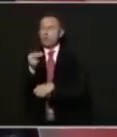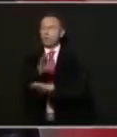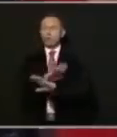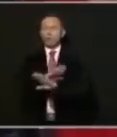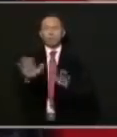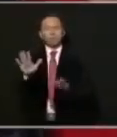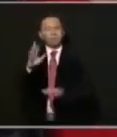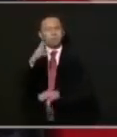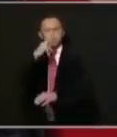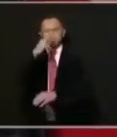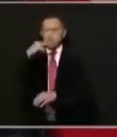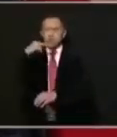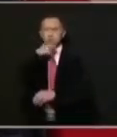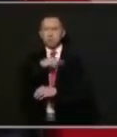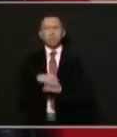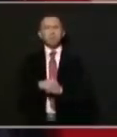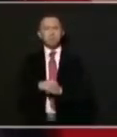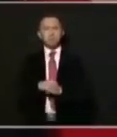Es que estoy